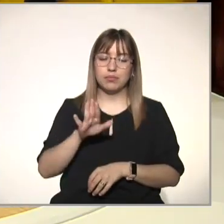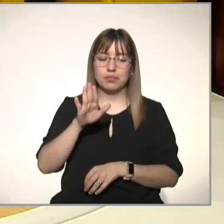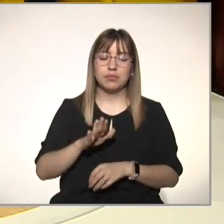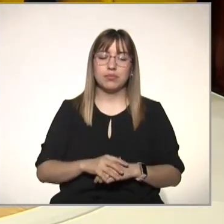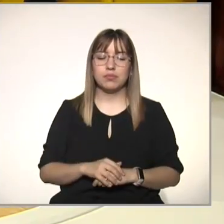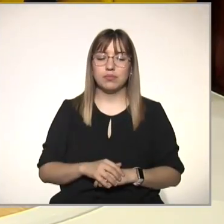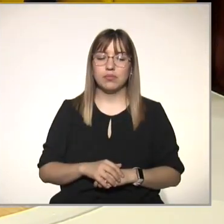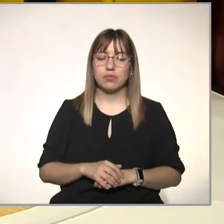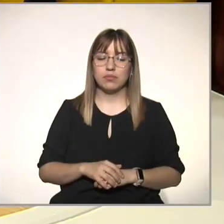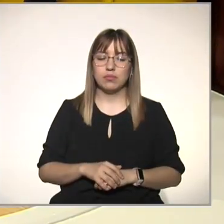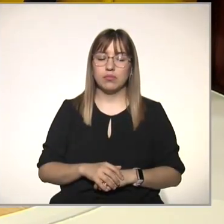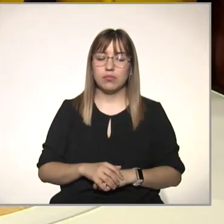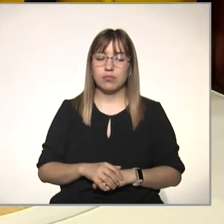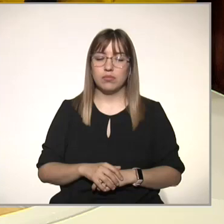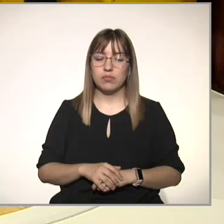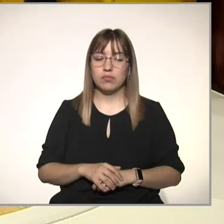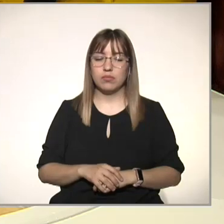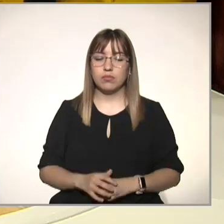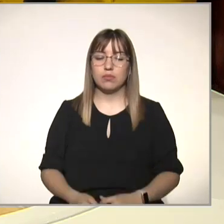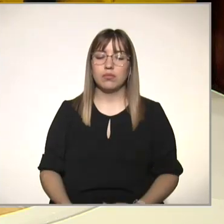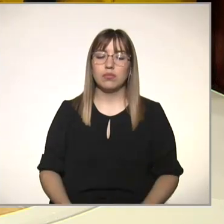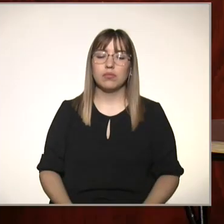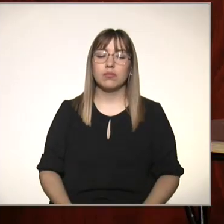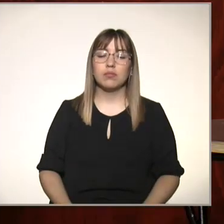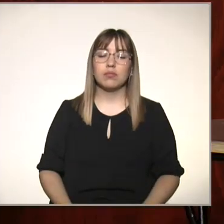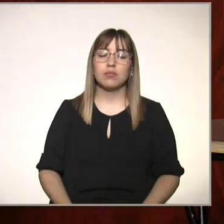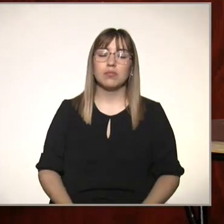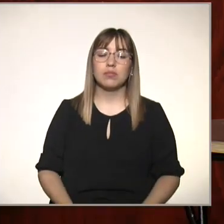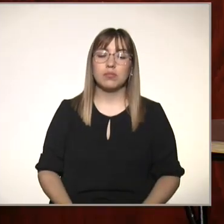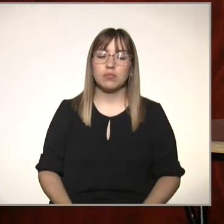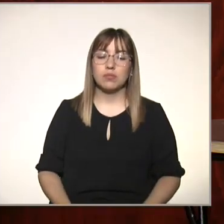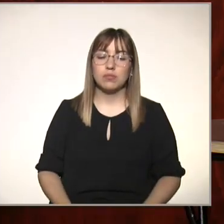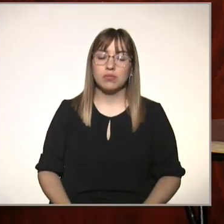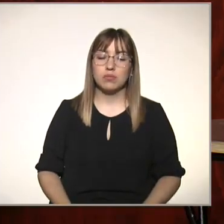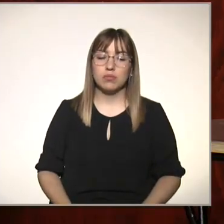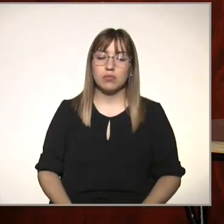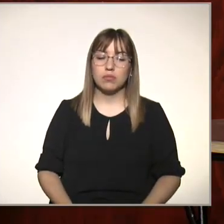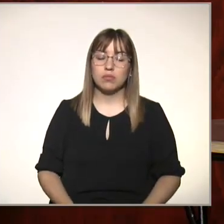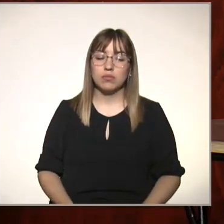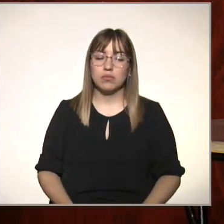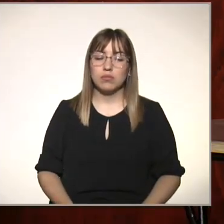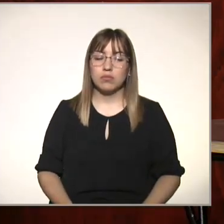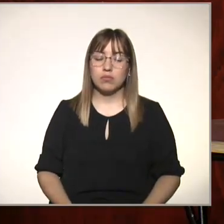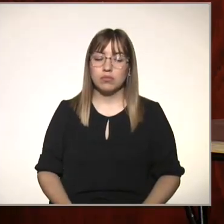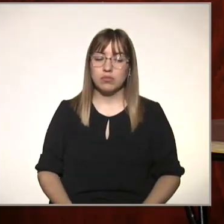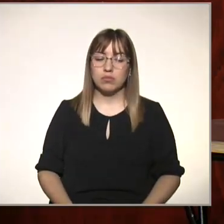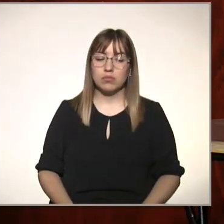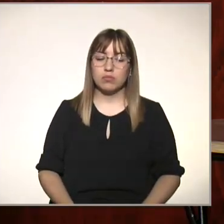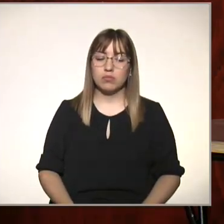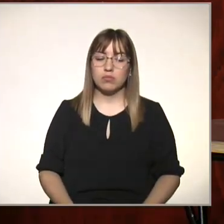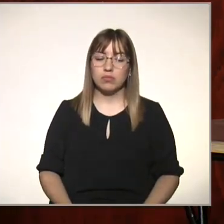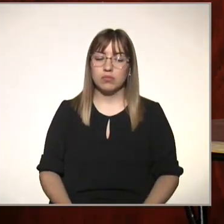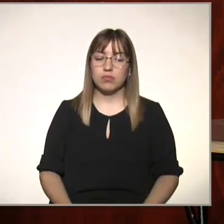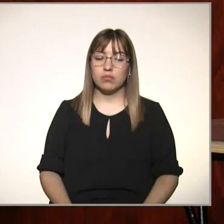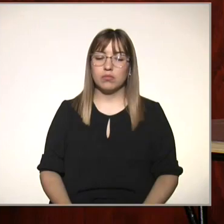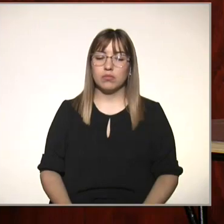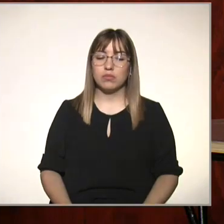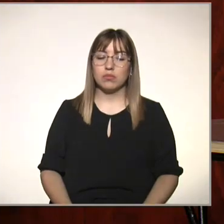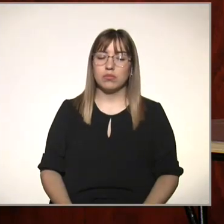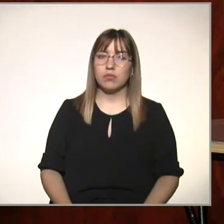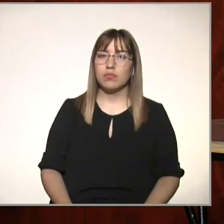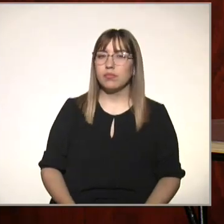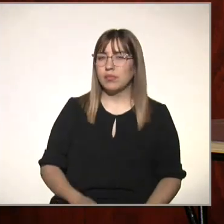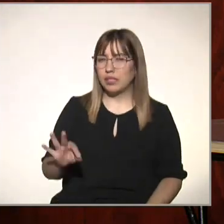postura que vamos a tomar, pero no es para nada inocente. Si yo inicio, como decía en el testimonio, diciendo esto que tú haces está mal porque no eres